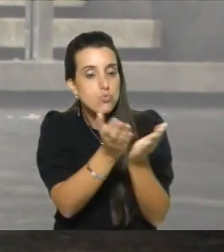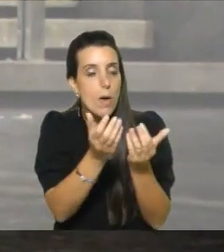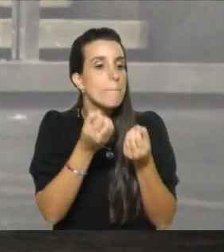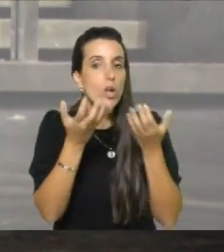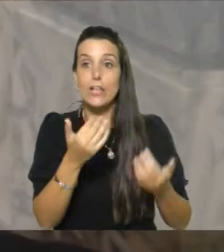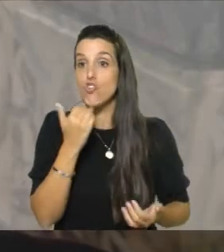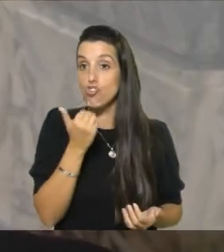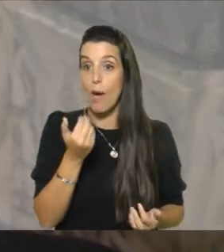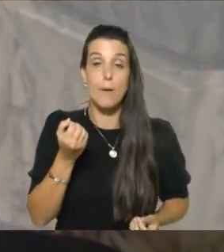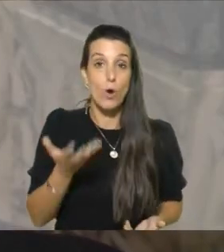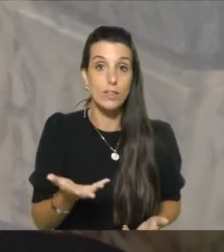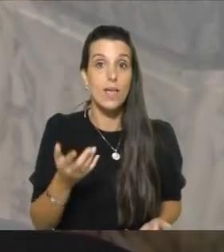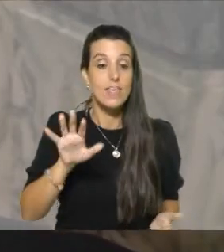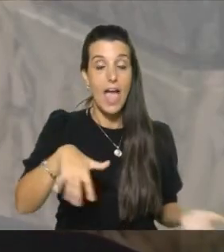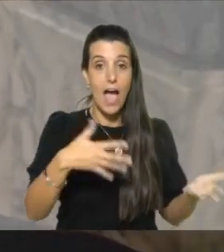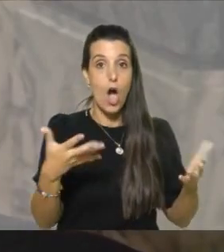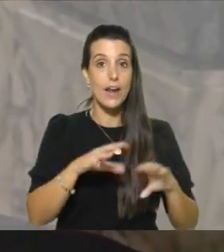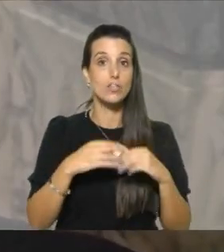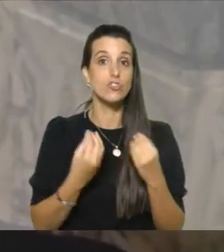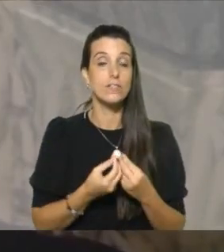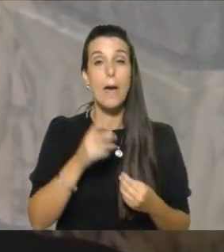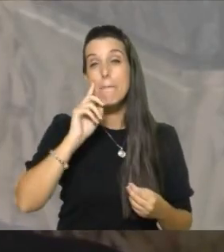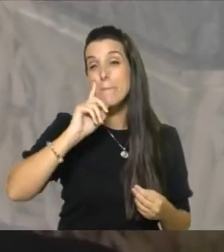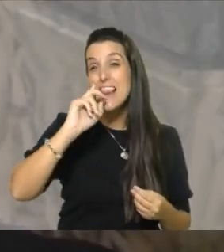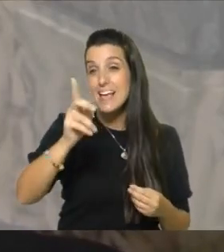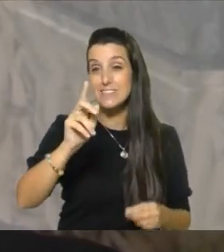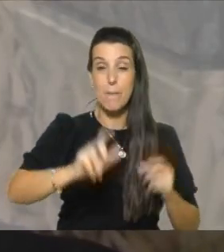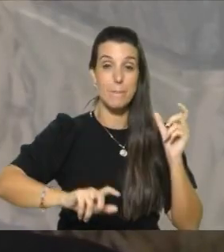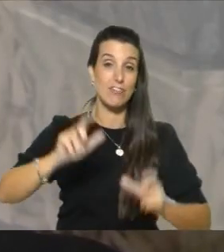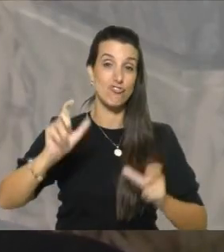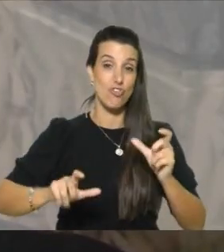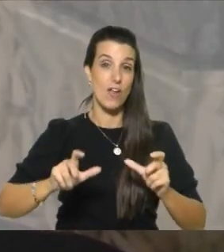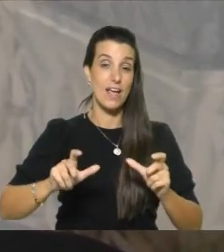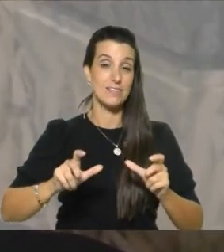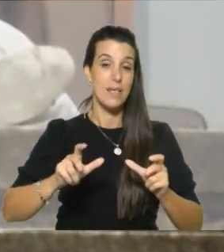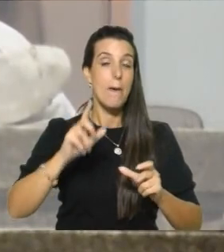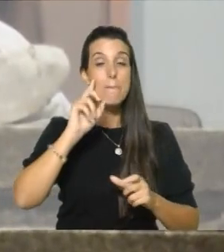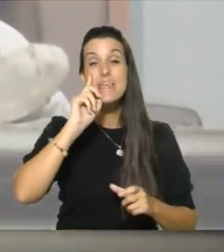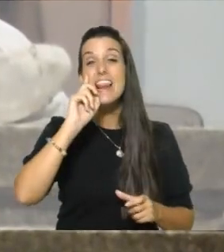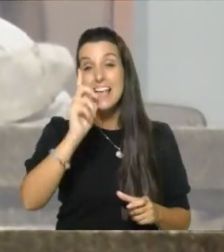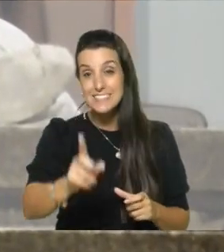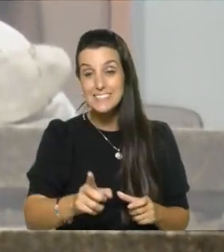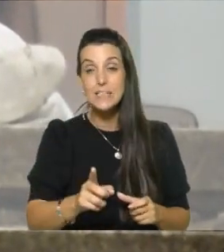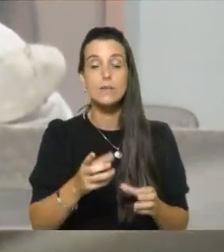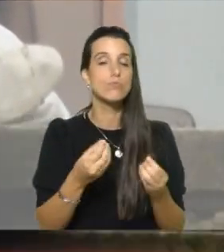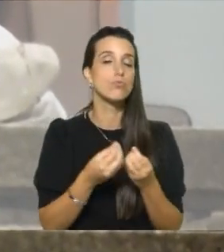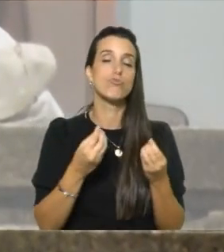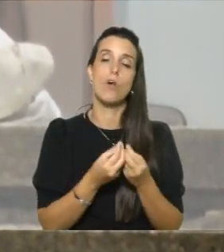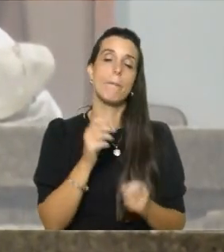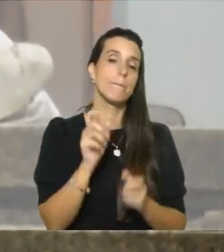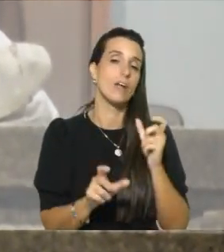fenómeno y el día de hoy hay miles de personas en los dispositivos y muchísima gente